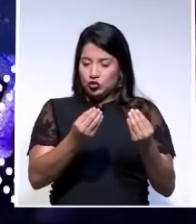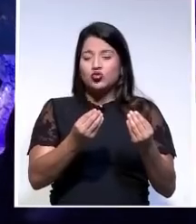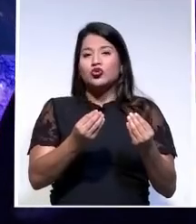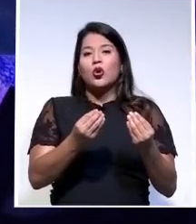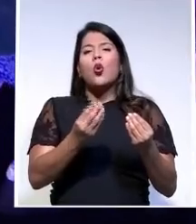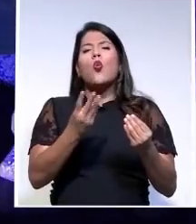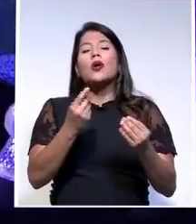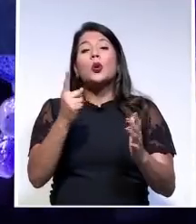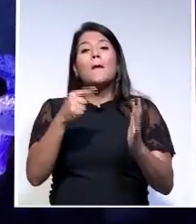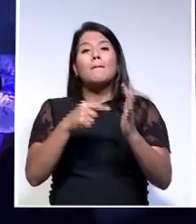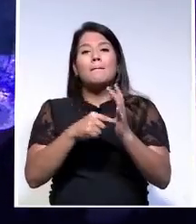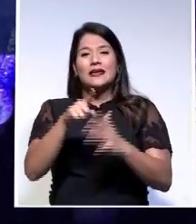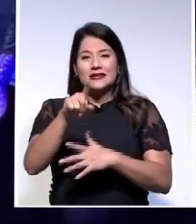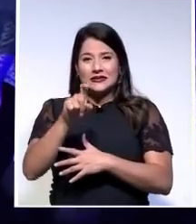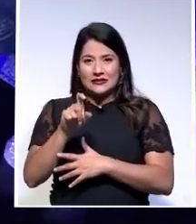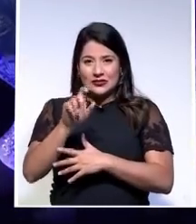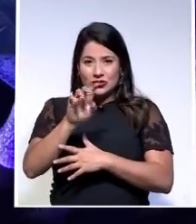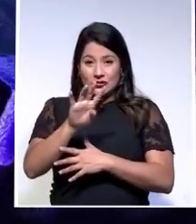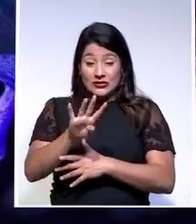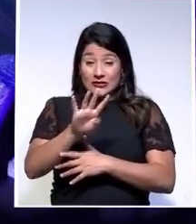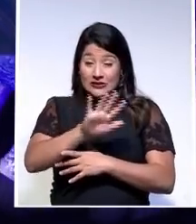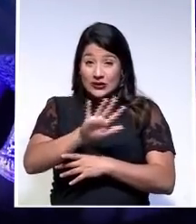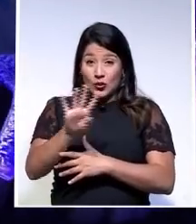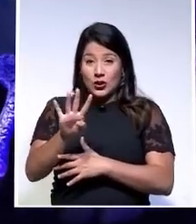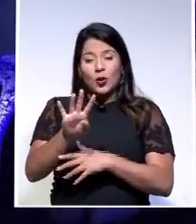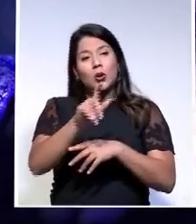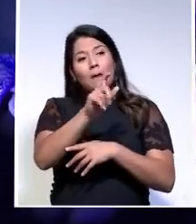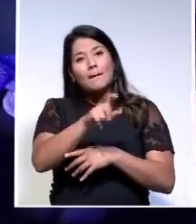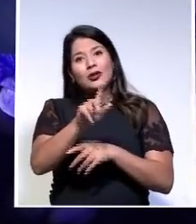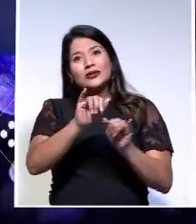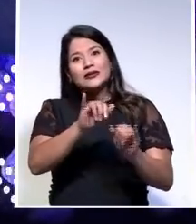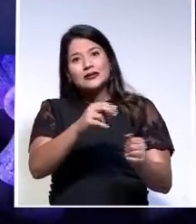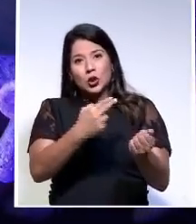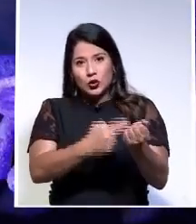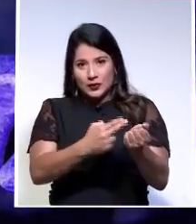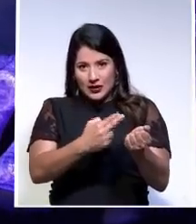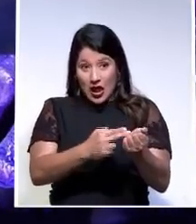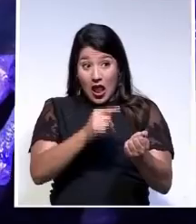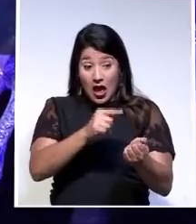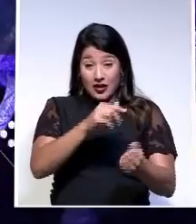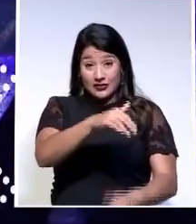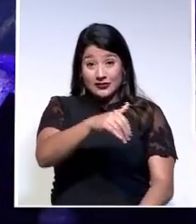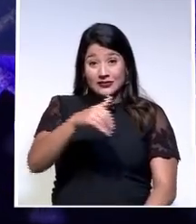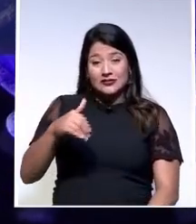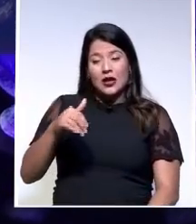Hay 1.154 personas hospitalizadas, de las cuales